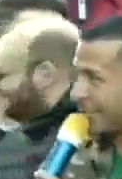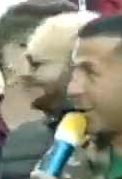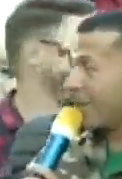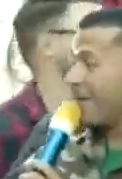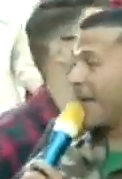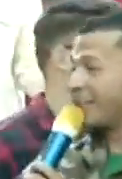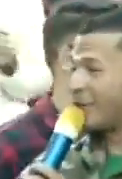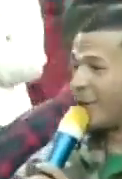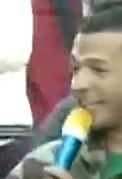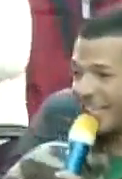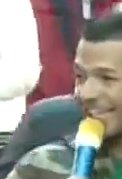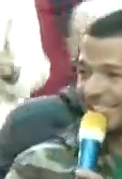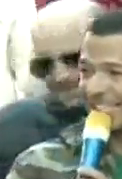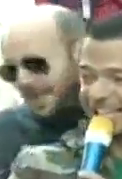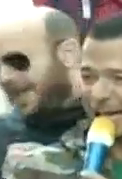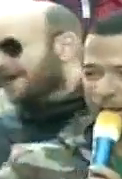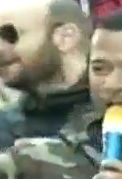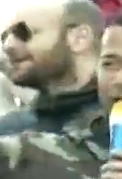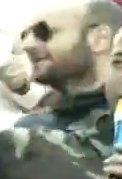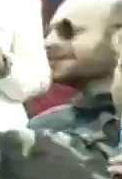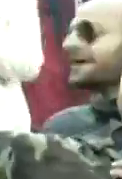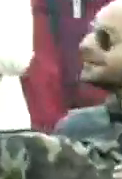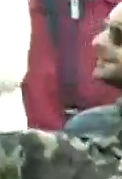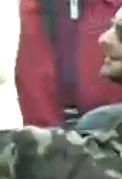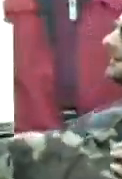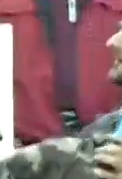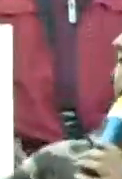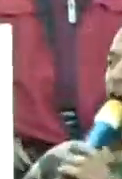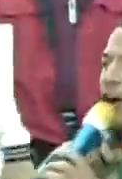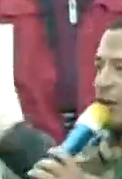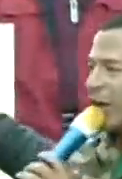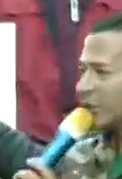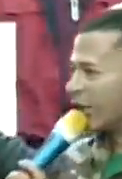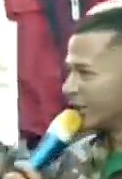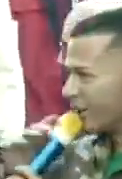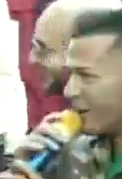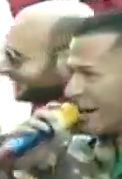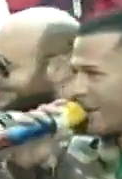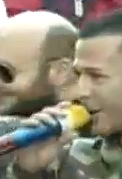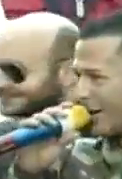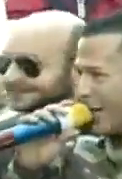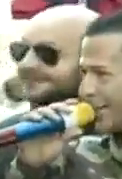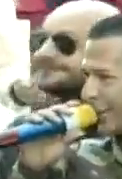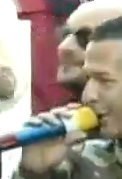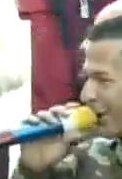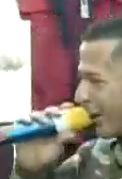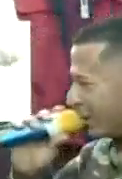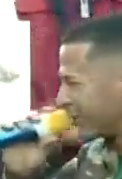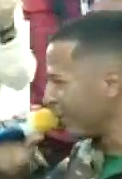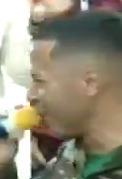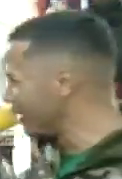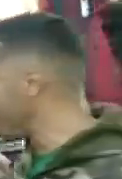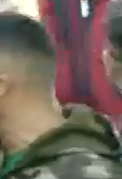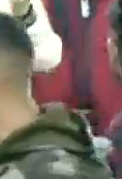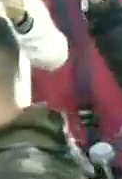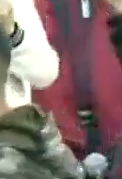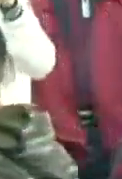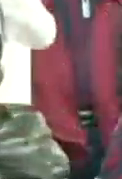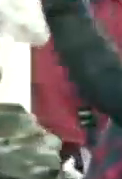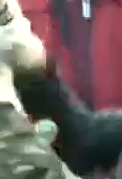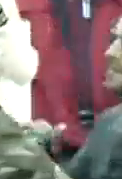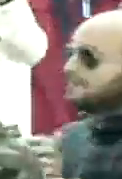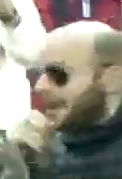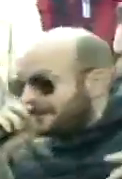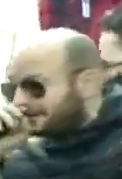el jefe de Estado ha llamado a la juventud a la lucha política con la fe de patria, a la lucha por consolidar la